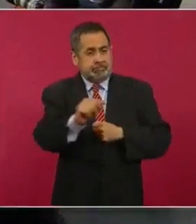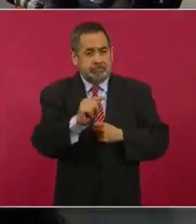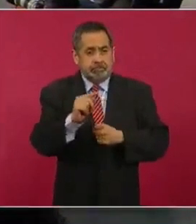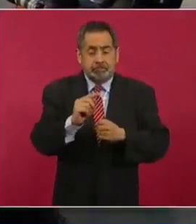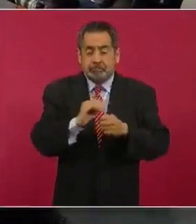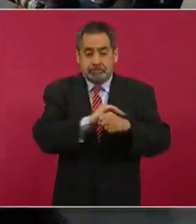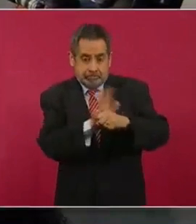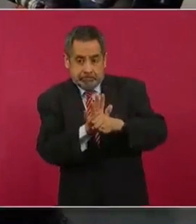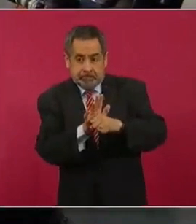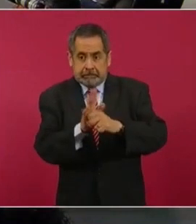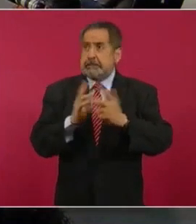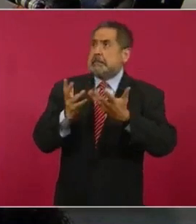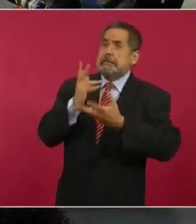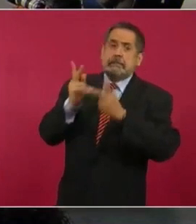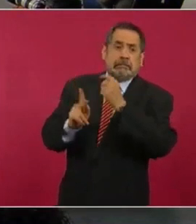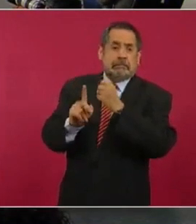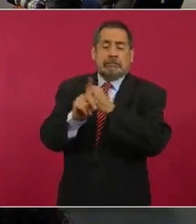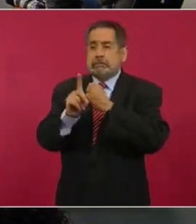pandemia?